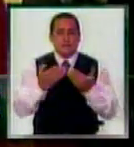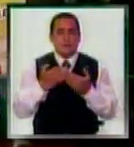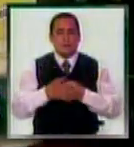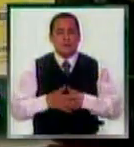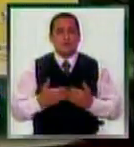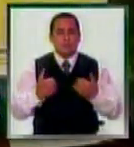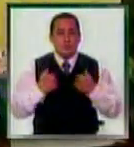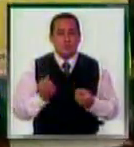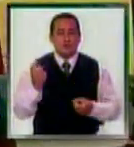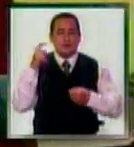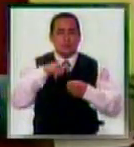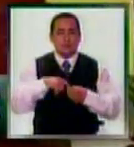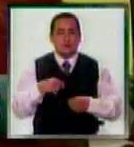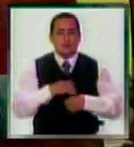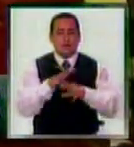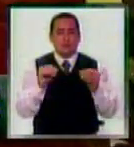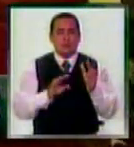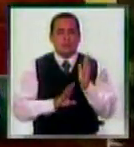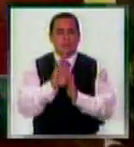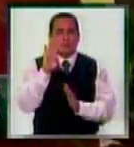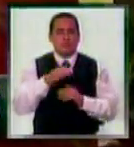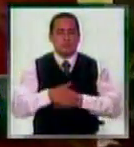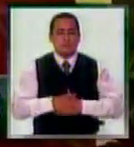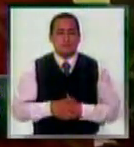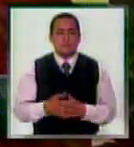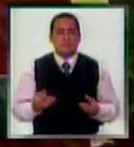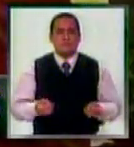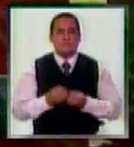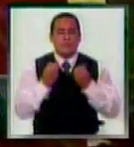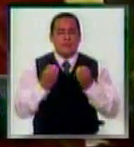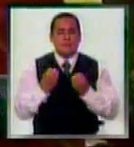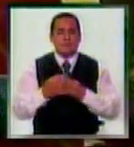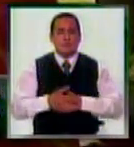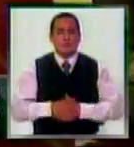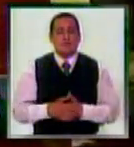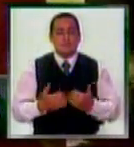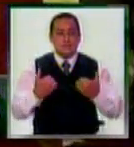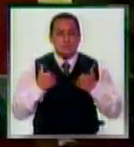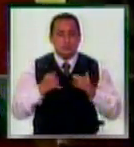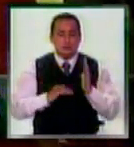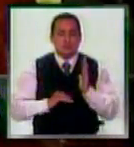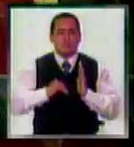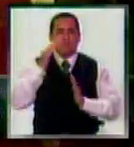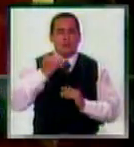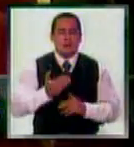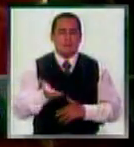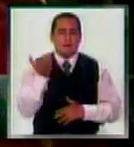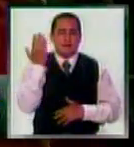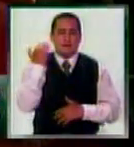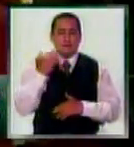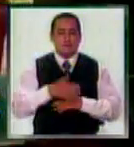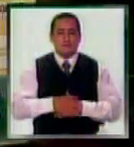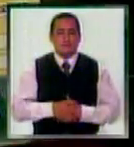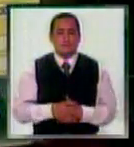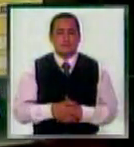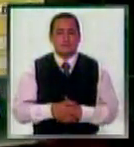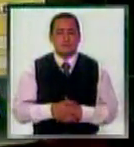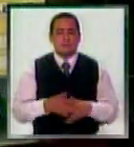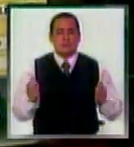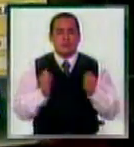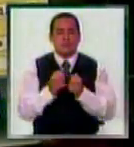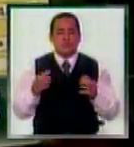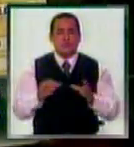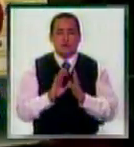los vamos incluyendo al desarrollo. Porque tenemos que superar el pasado a través